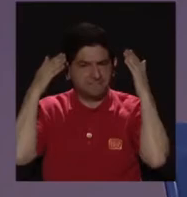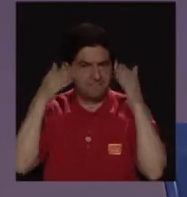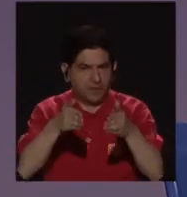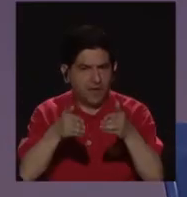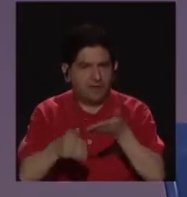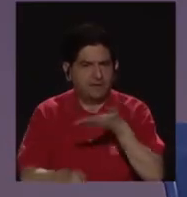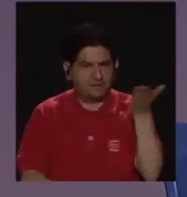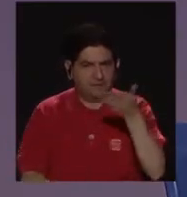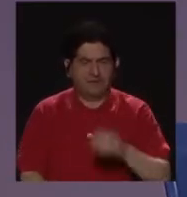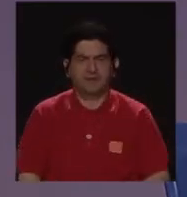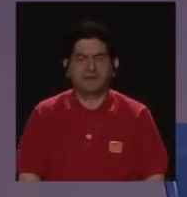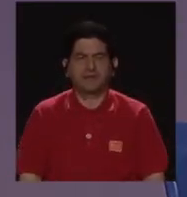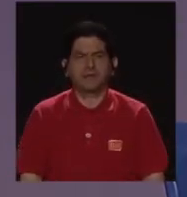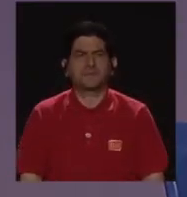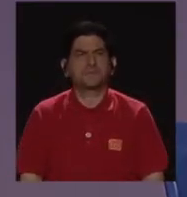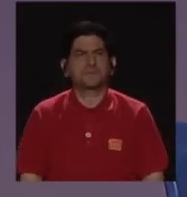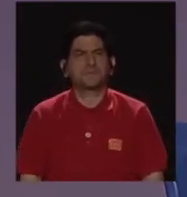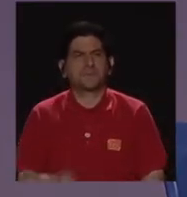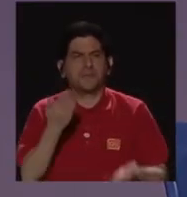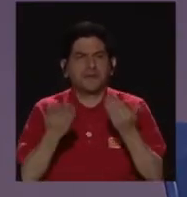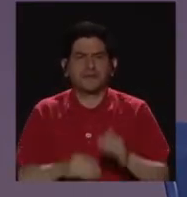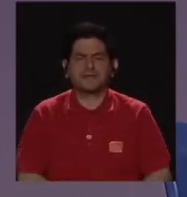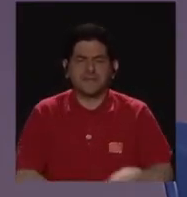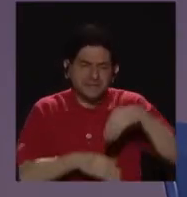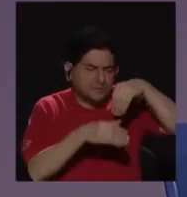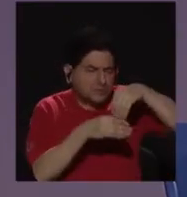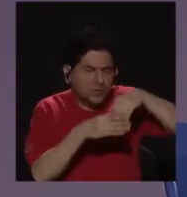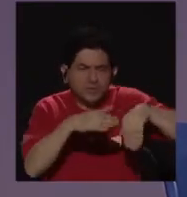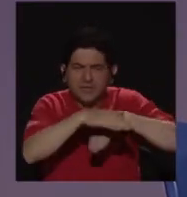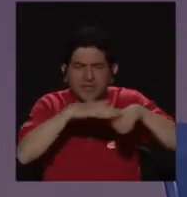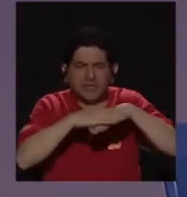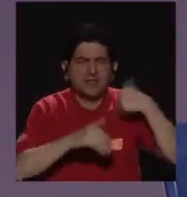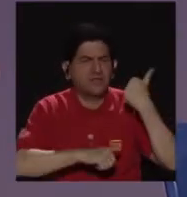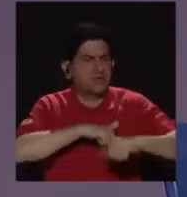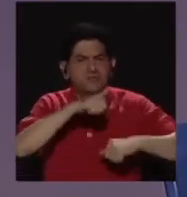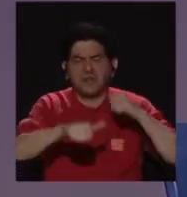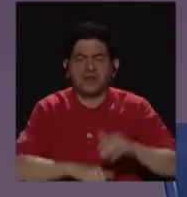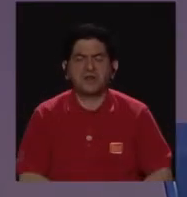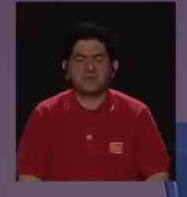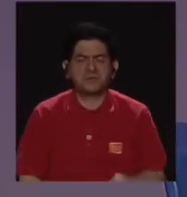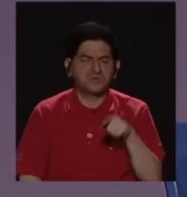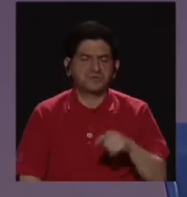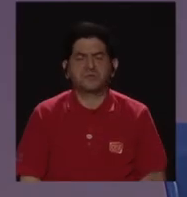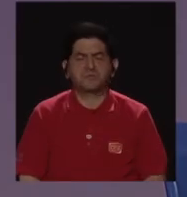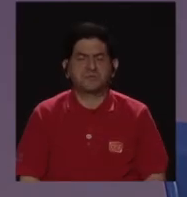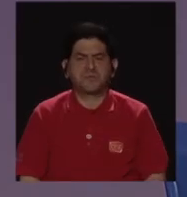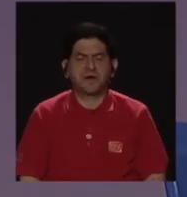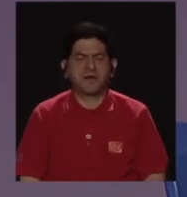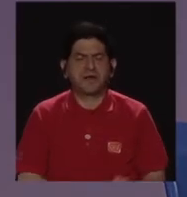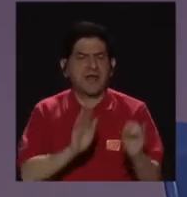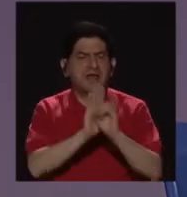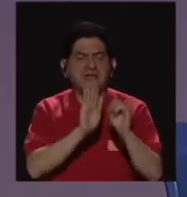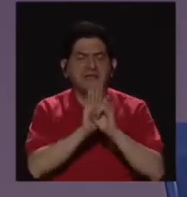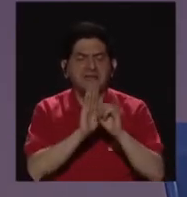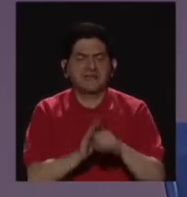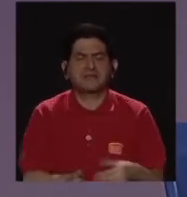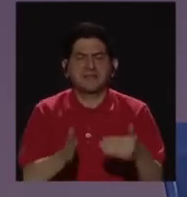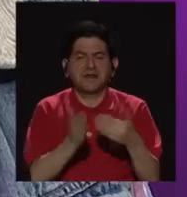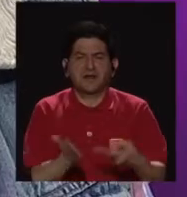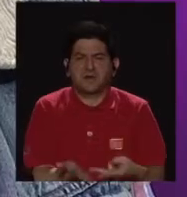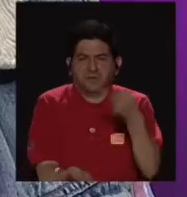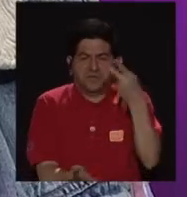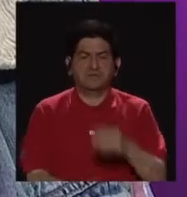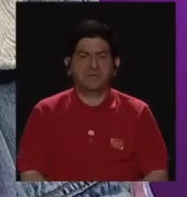una esencia lización de la lucha dirigida simplemente a reivindicaciones de tipo identitario en donde